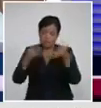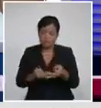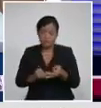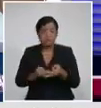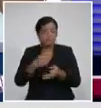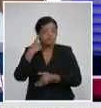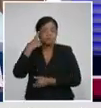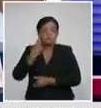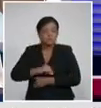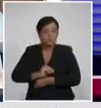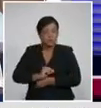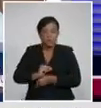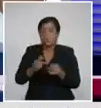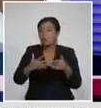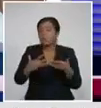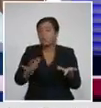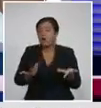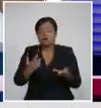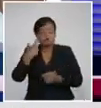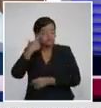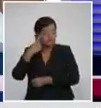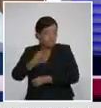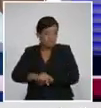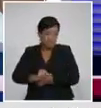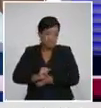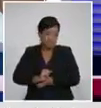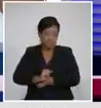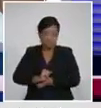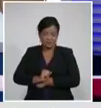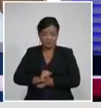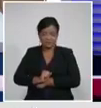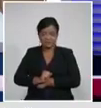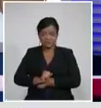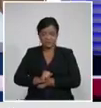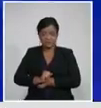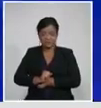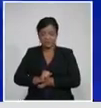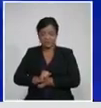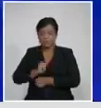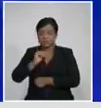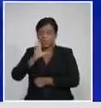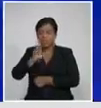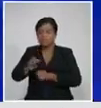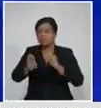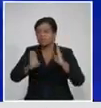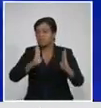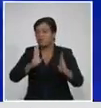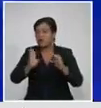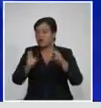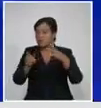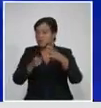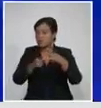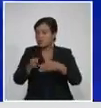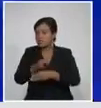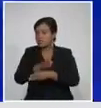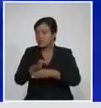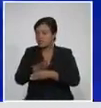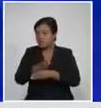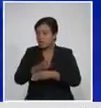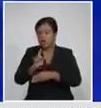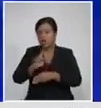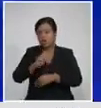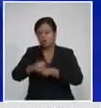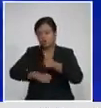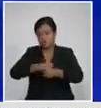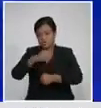estudio al producto que queremos con respecto al control. Se ha dicho que fase 3 es sin placebo, pero... No, con